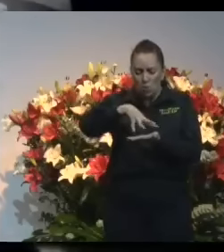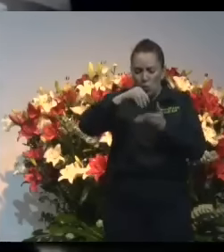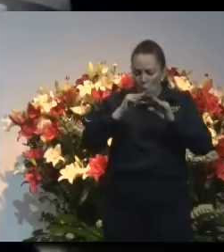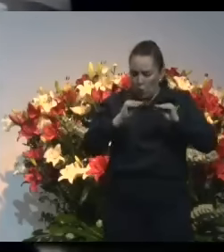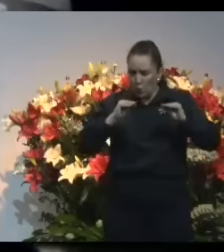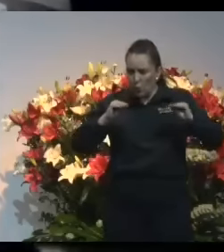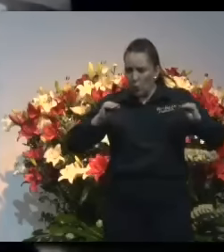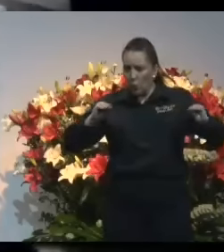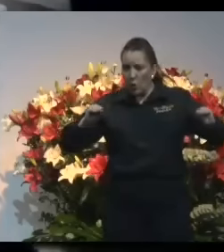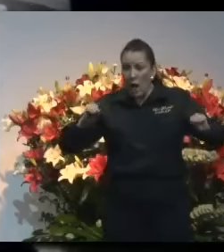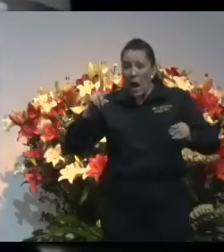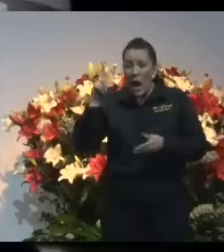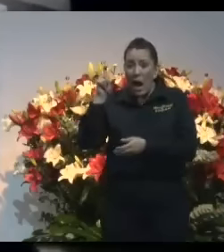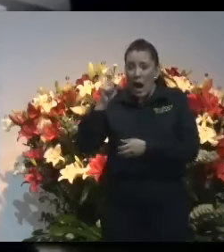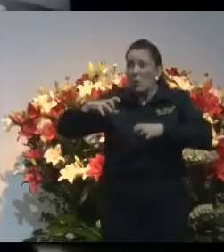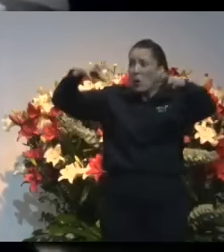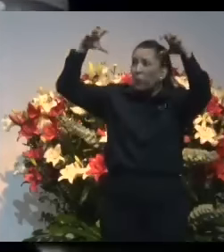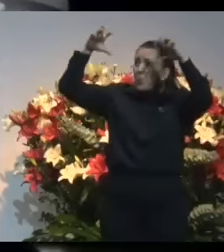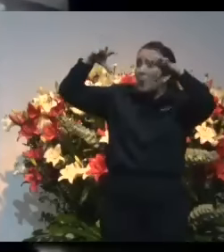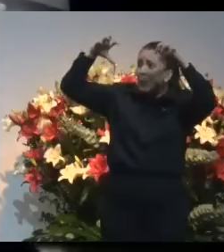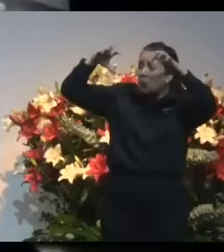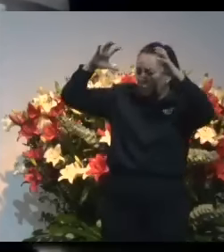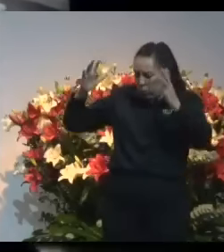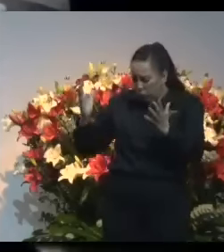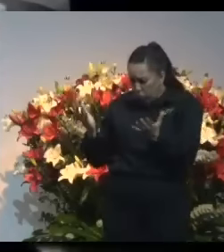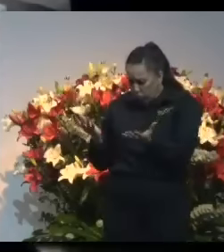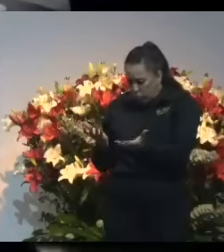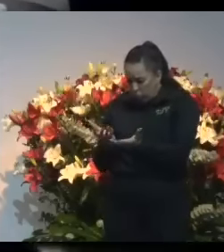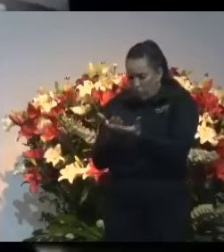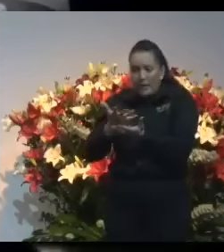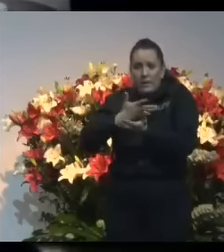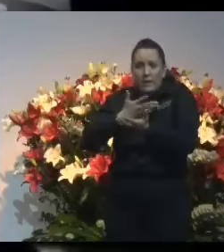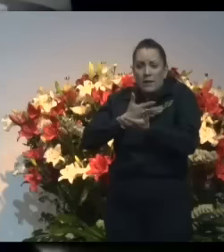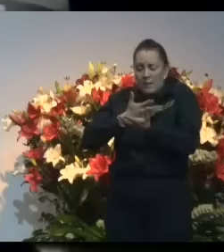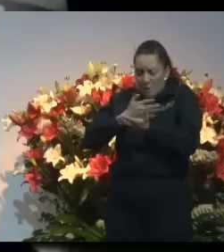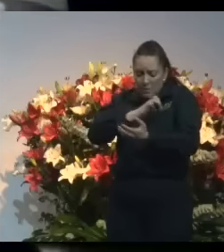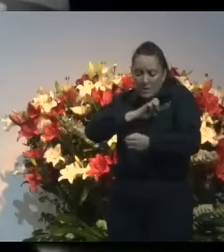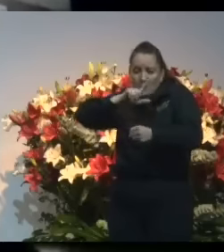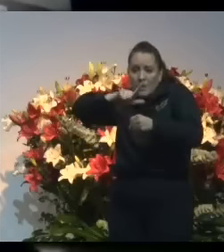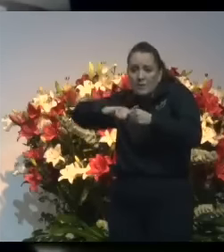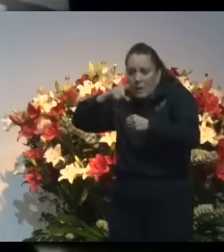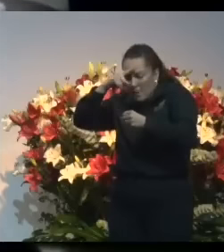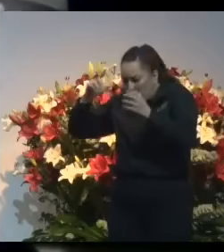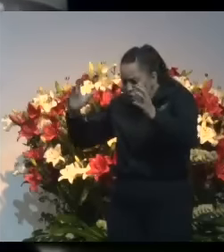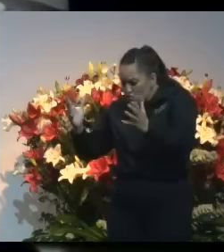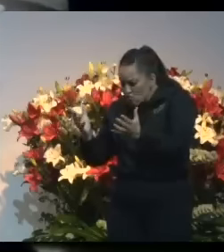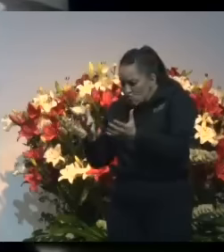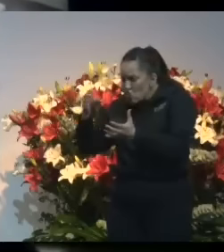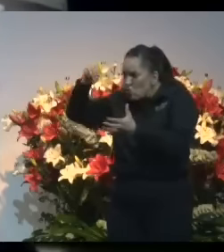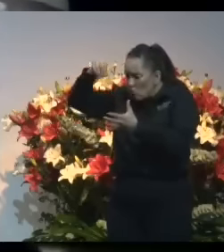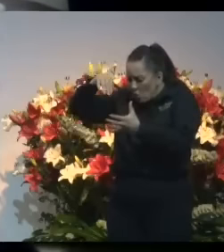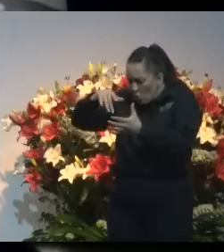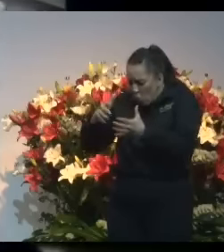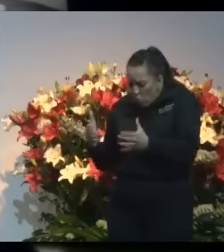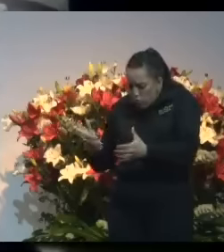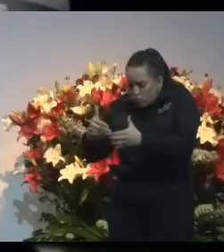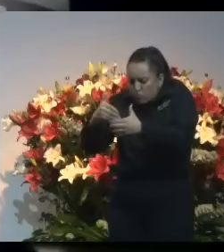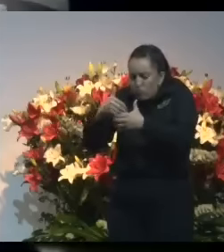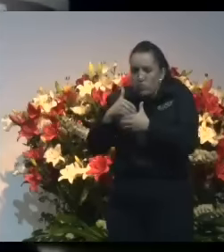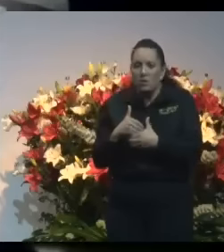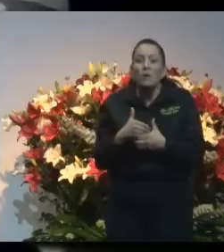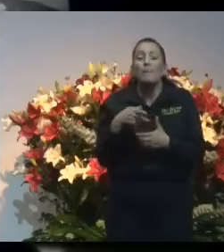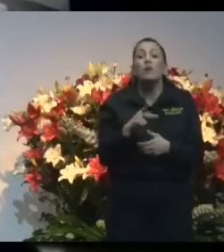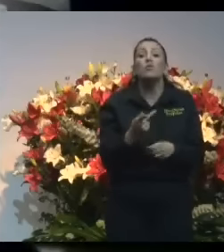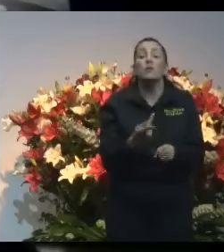capturar la poca agua de lluvia que caía. Teníamos jagüeyes para almacenar el agua. Y se abandonaron muchos de